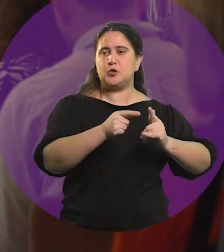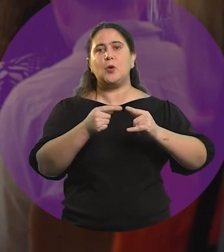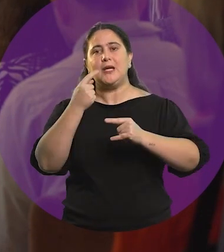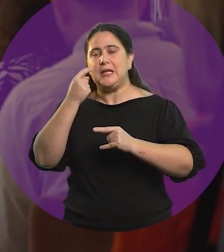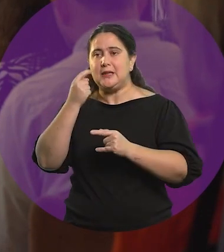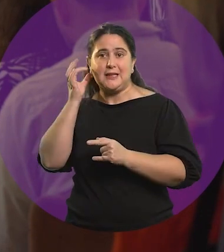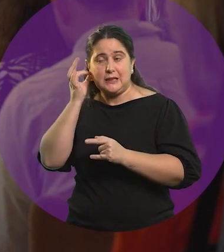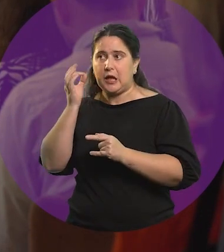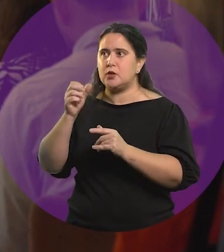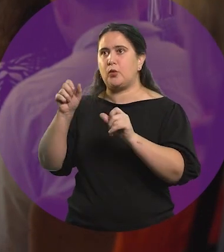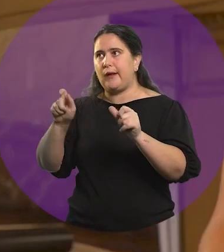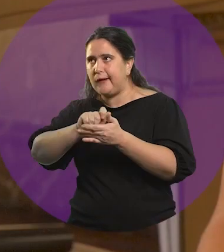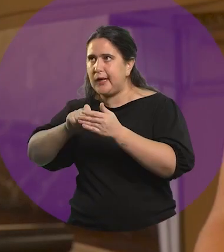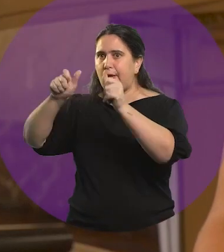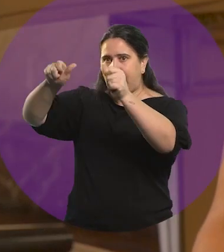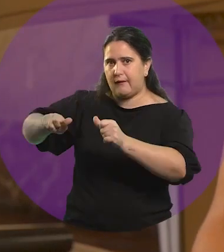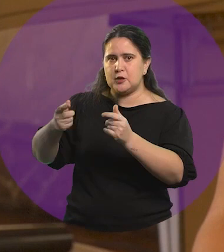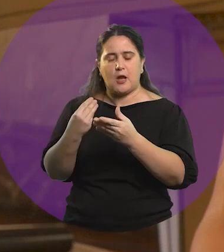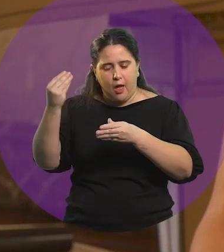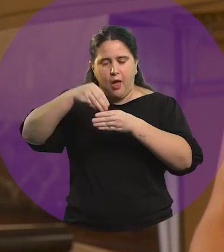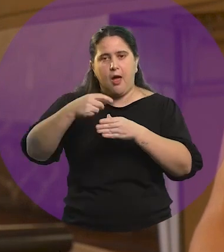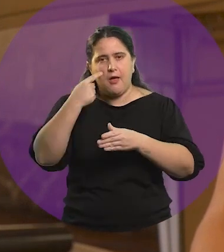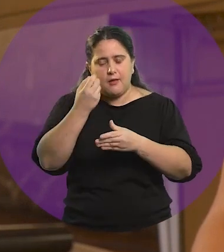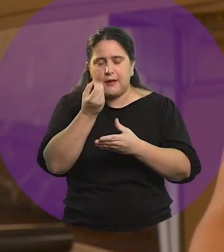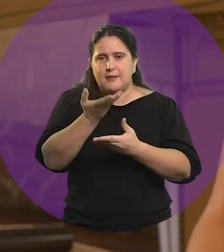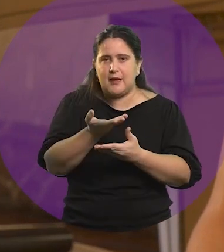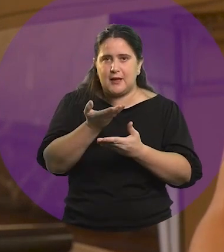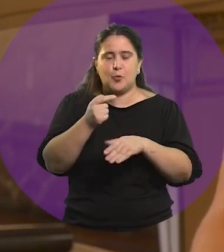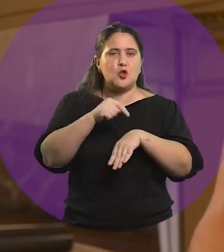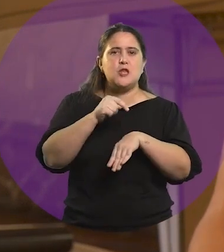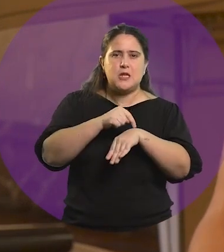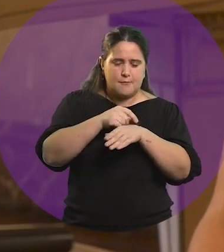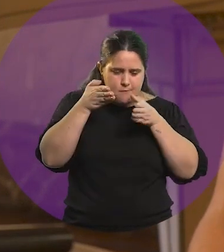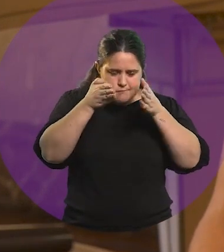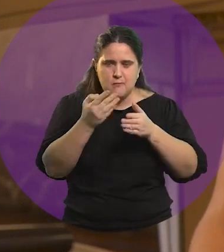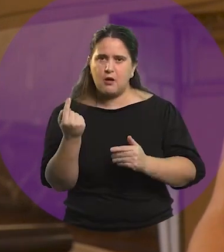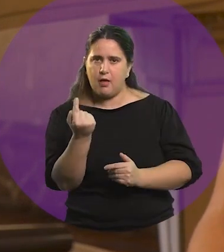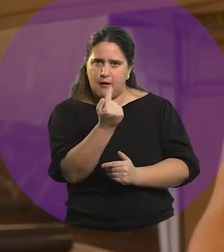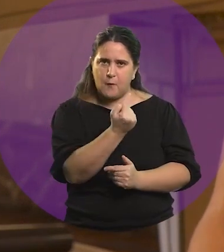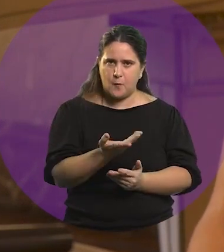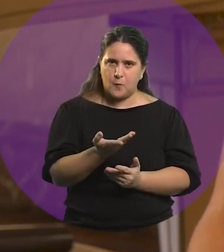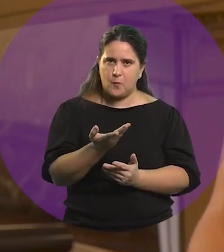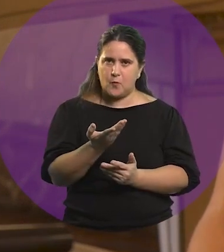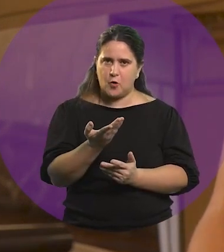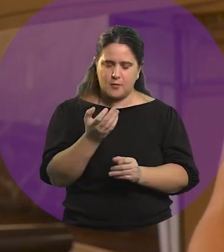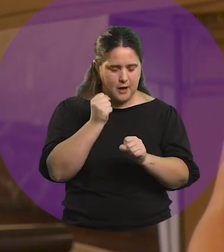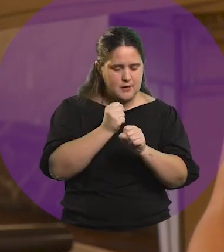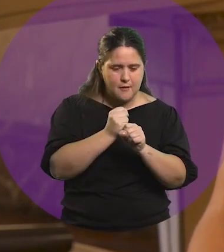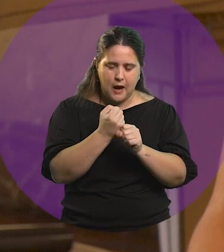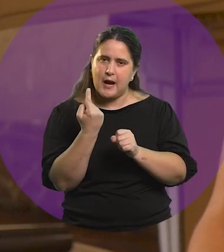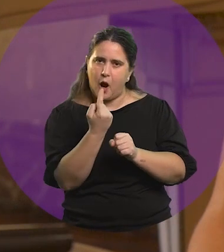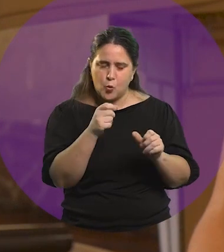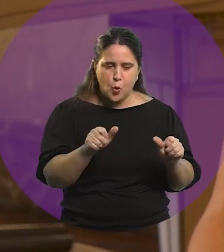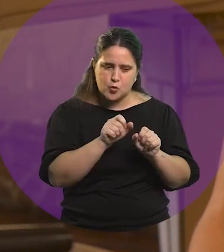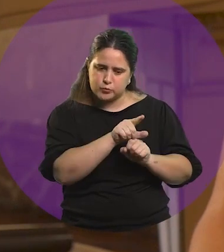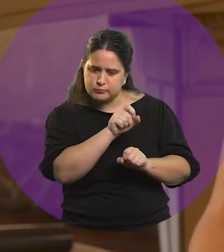tuvimos que meter un paso más en qué era lo que estaba pasando adentro, qué era cuánto tiempo estaban destinando cada uno a cada